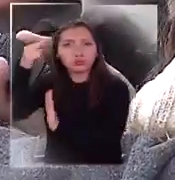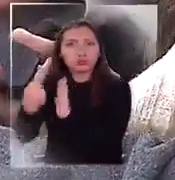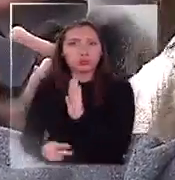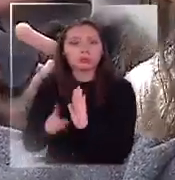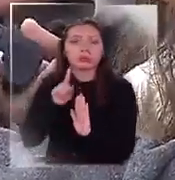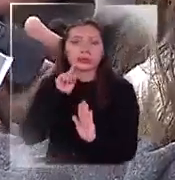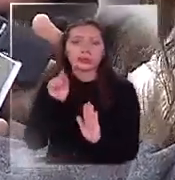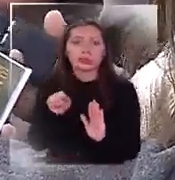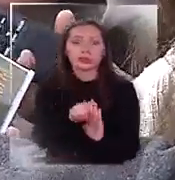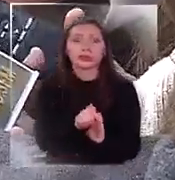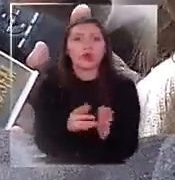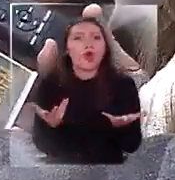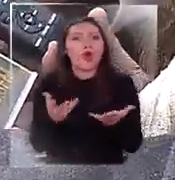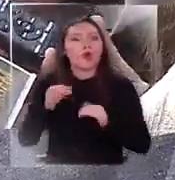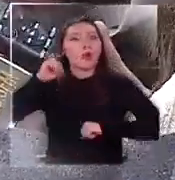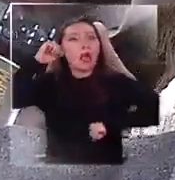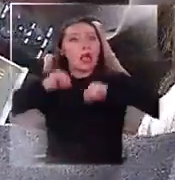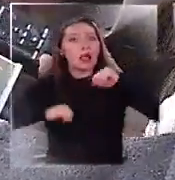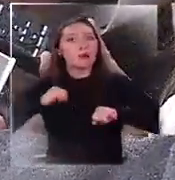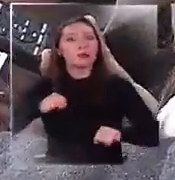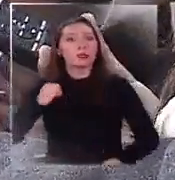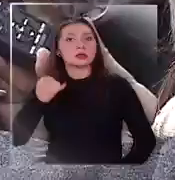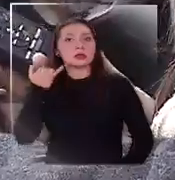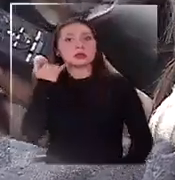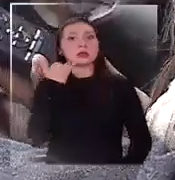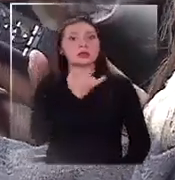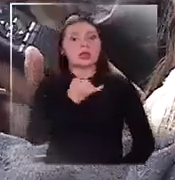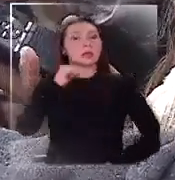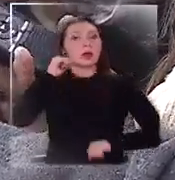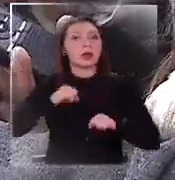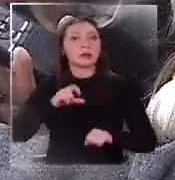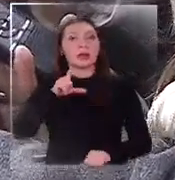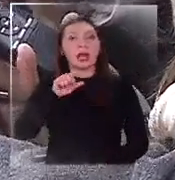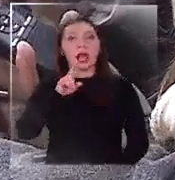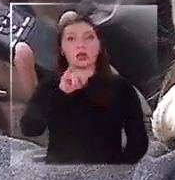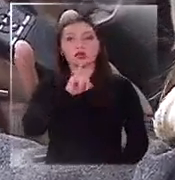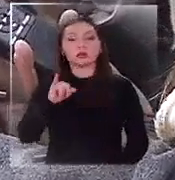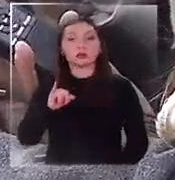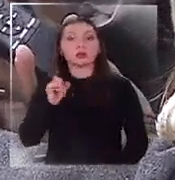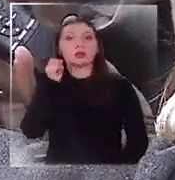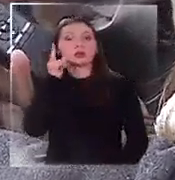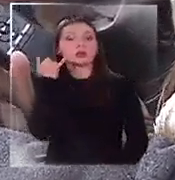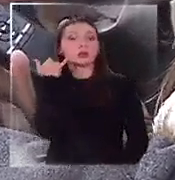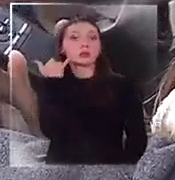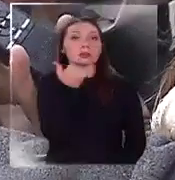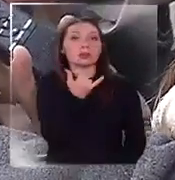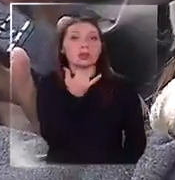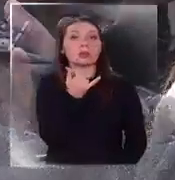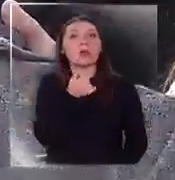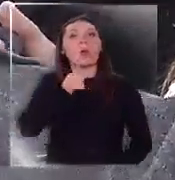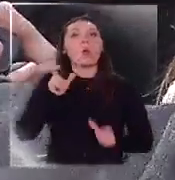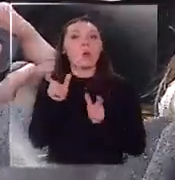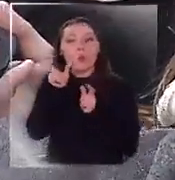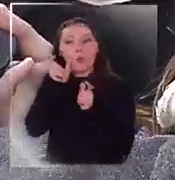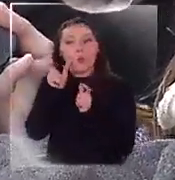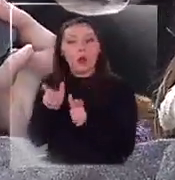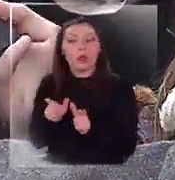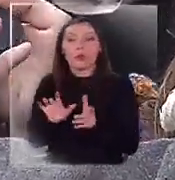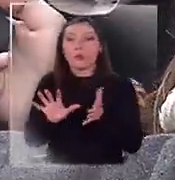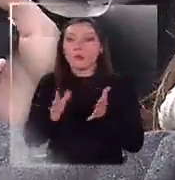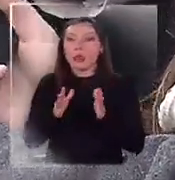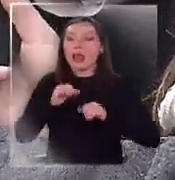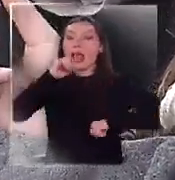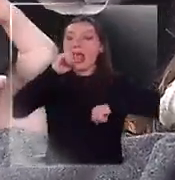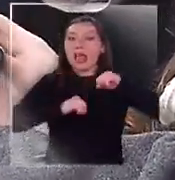que correspondan. ¿Y cómo la empresa Carosi contacta a esta empresa? También es una línea de investigación, en principio a través de un guardia. Da la impresión que es una